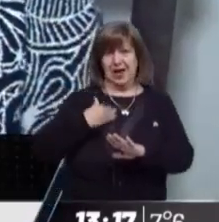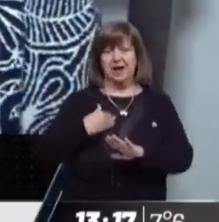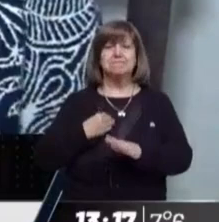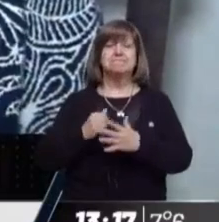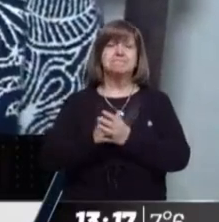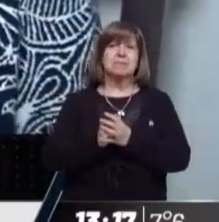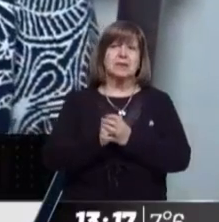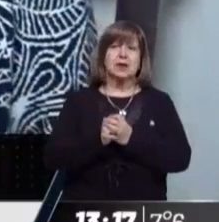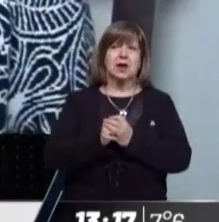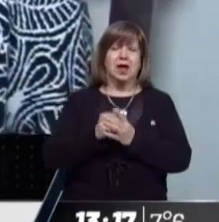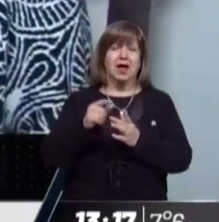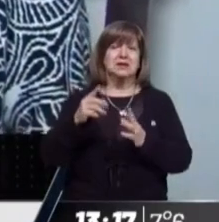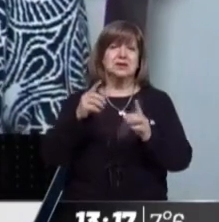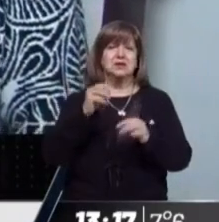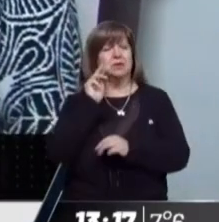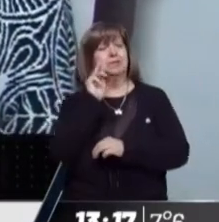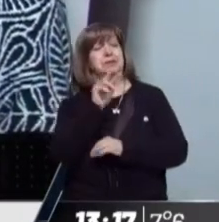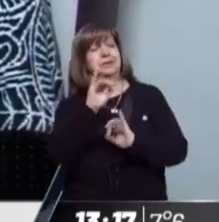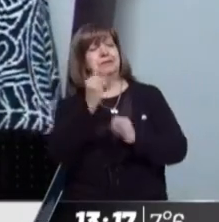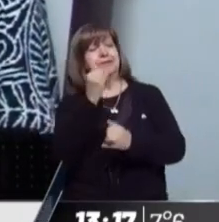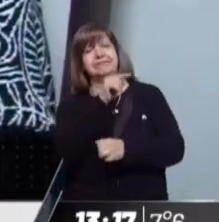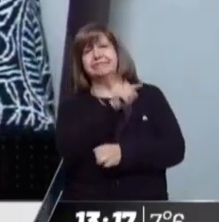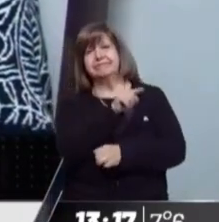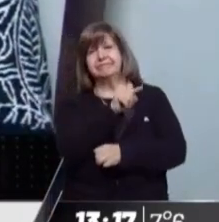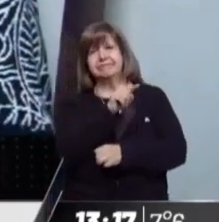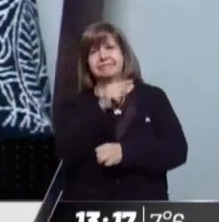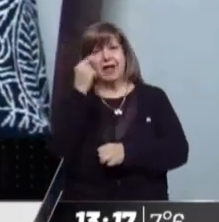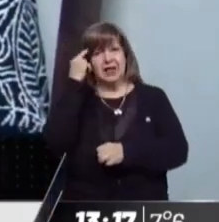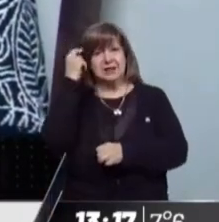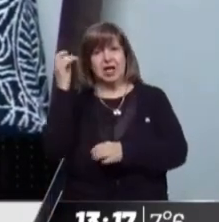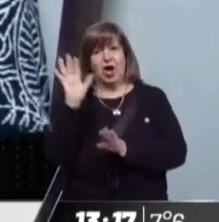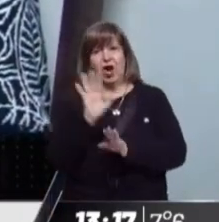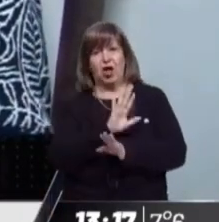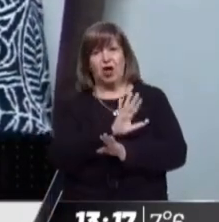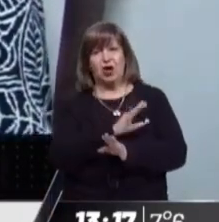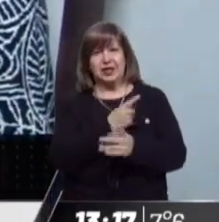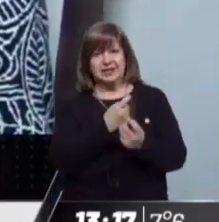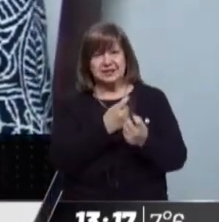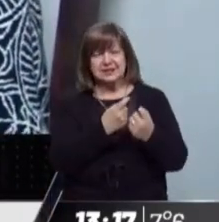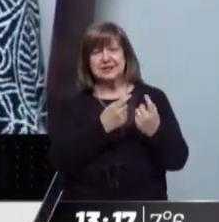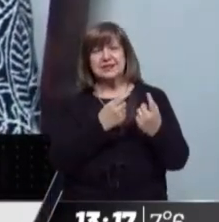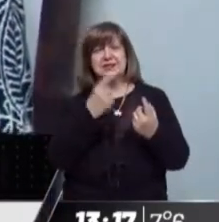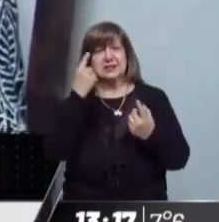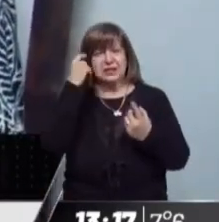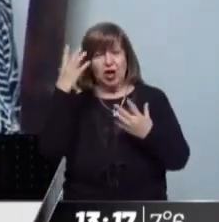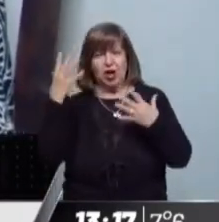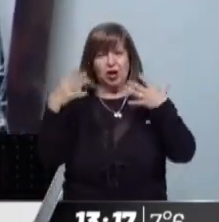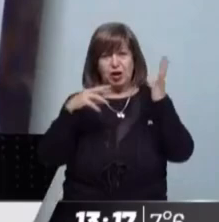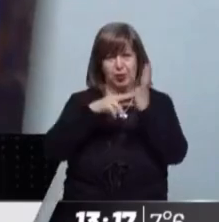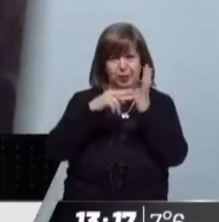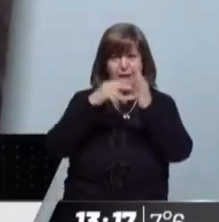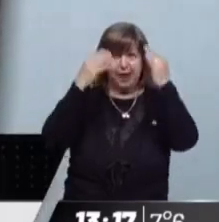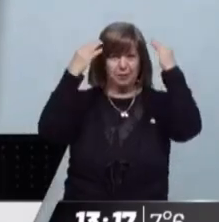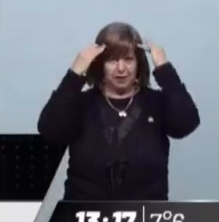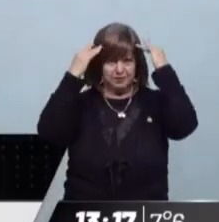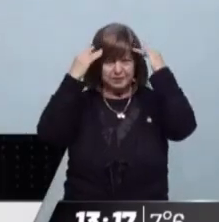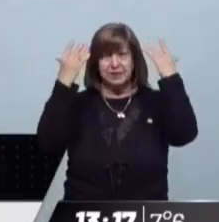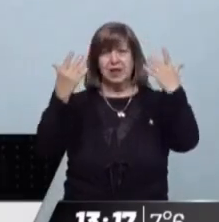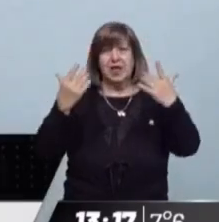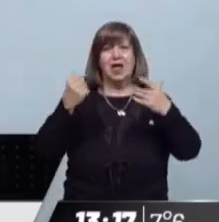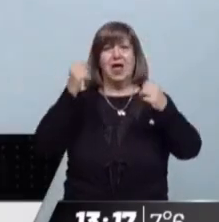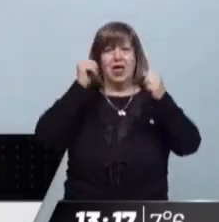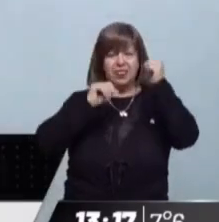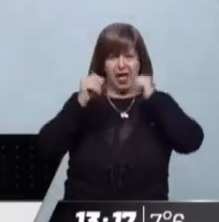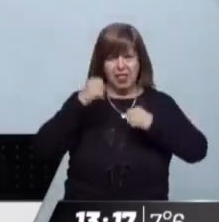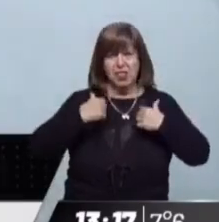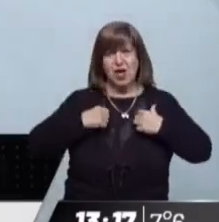much mucho tiempo y bueno Y también es todo un gran proceso poder denunciar y terminan también con muchas eh daños